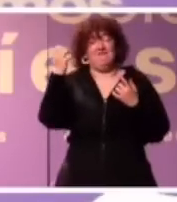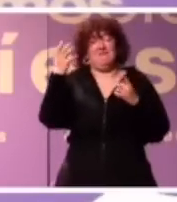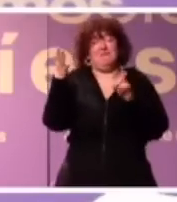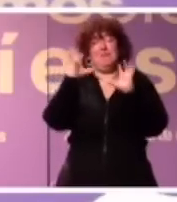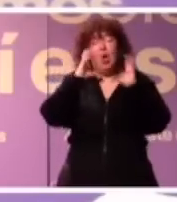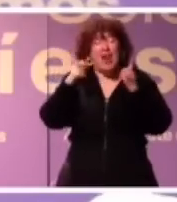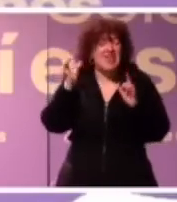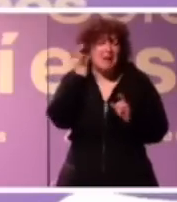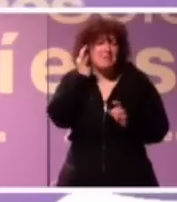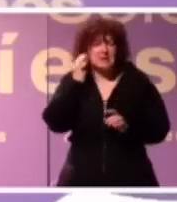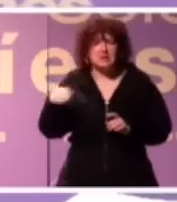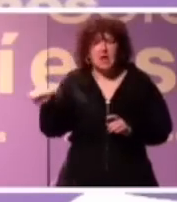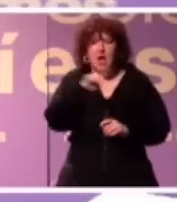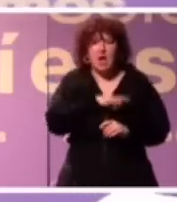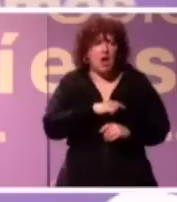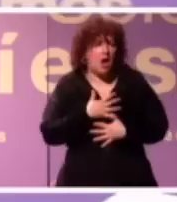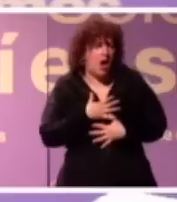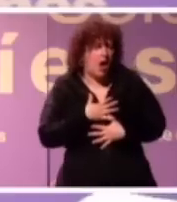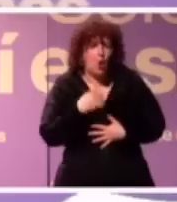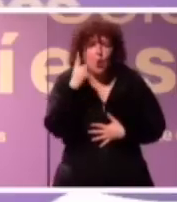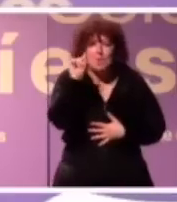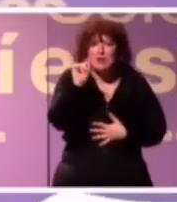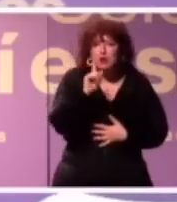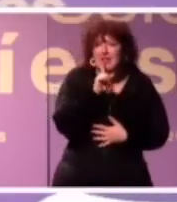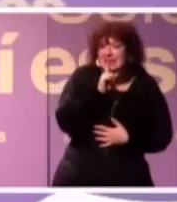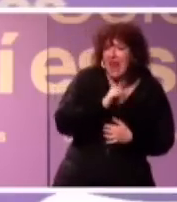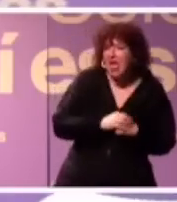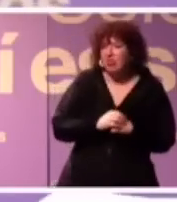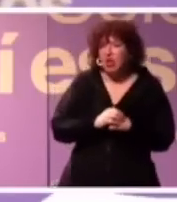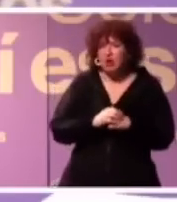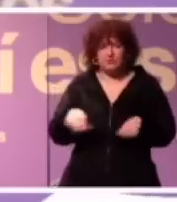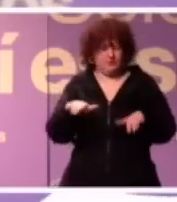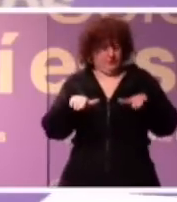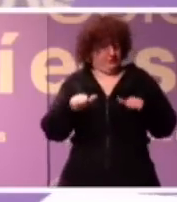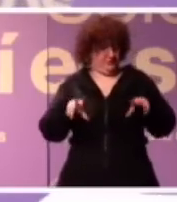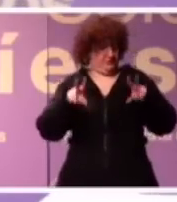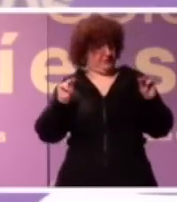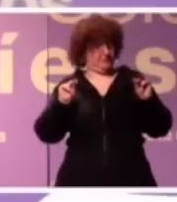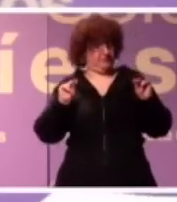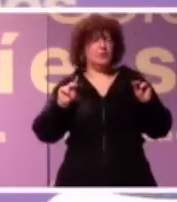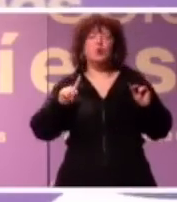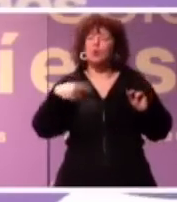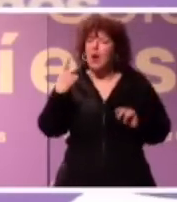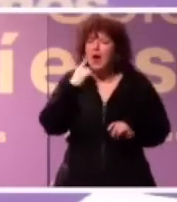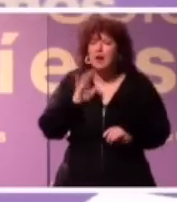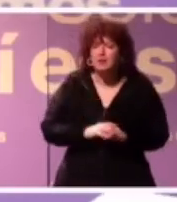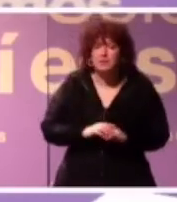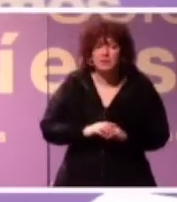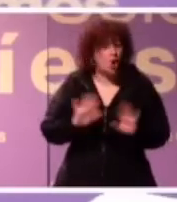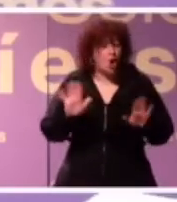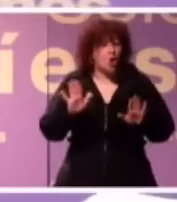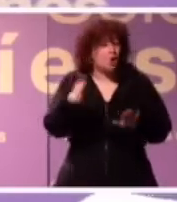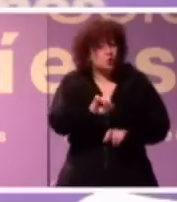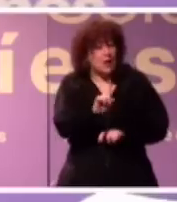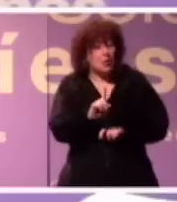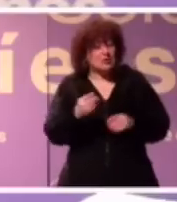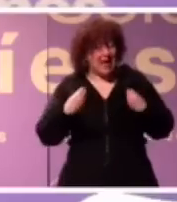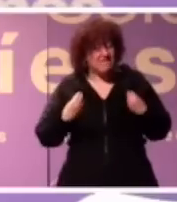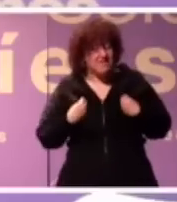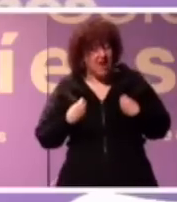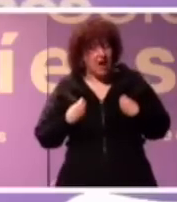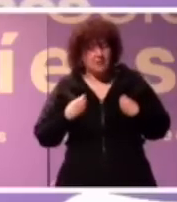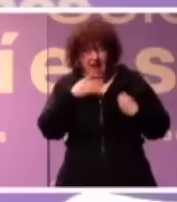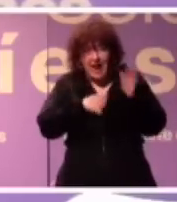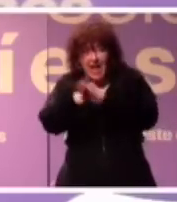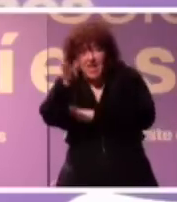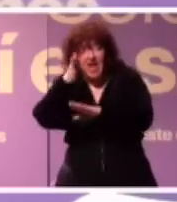gran consternación minuto de silencio a continuación de esta viva y está denunciando